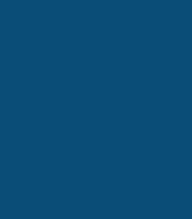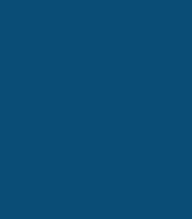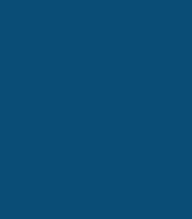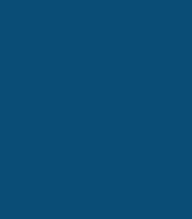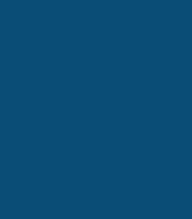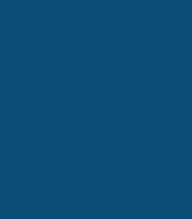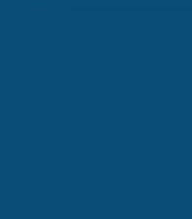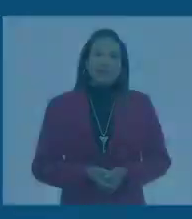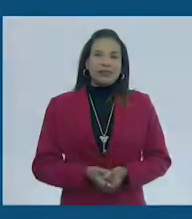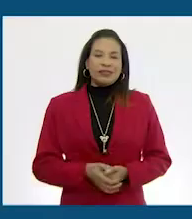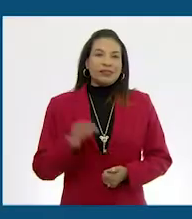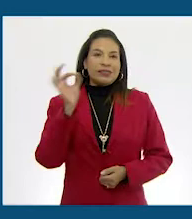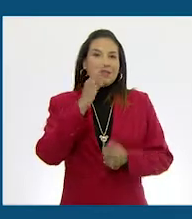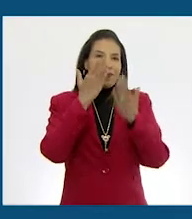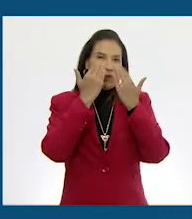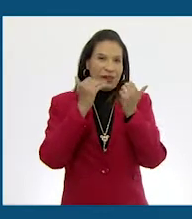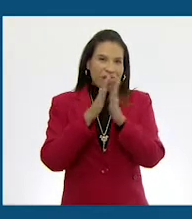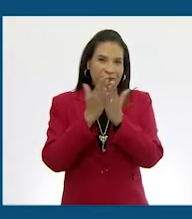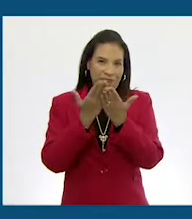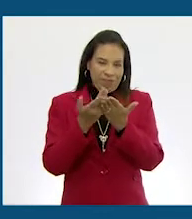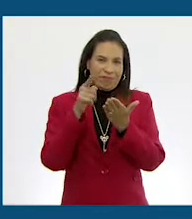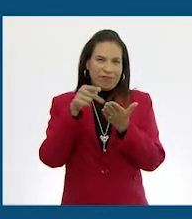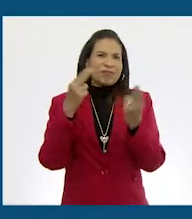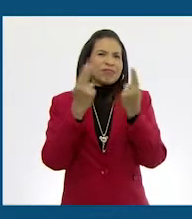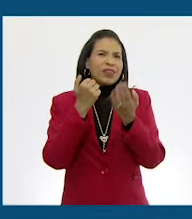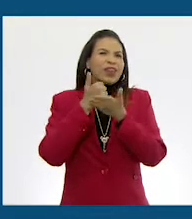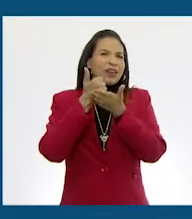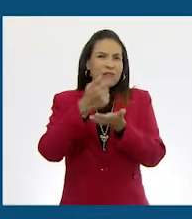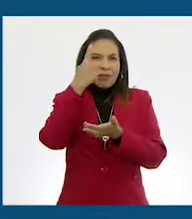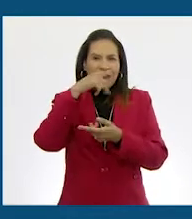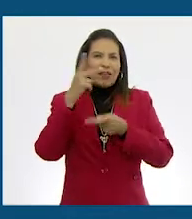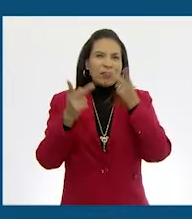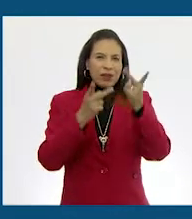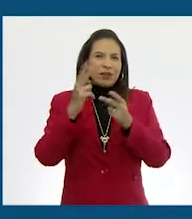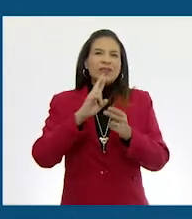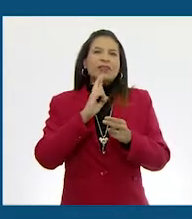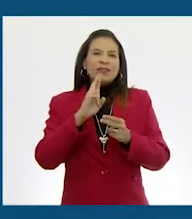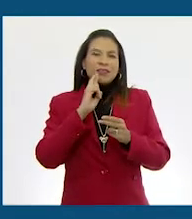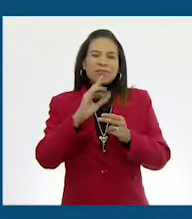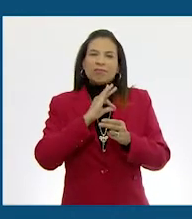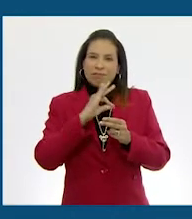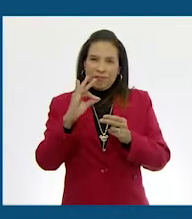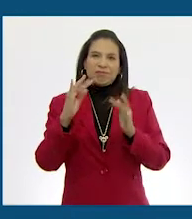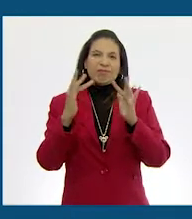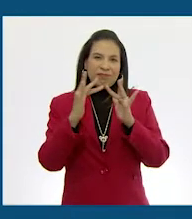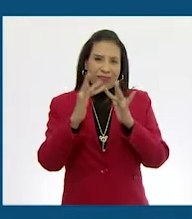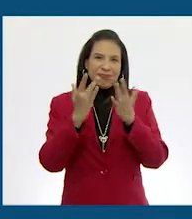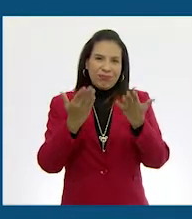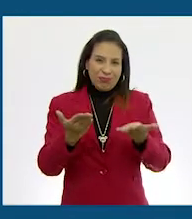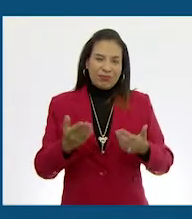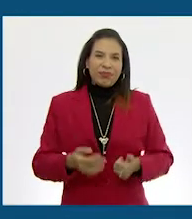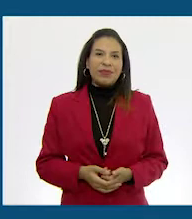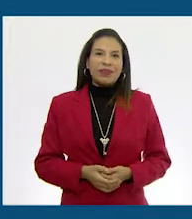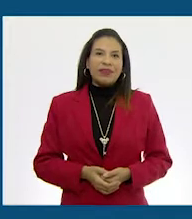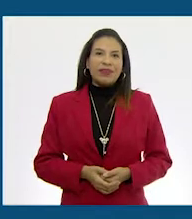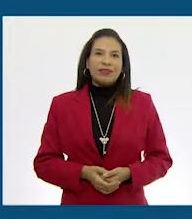si no tienes el libro de texto o necesitas ayuda para responder las preguntas contáctanos